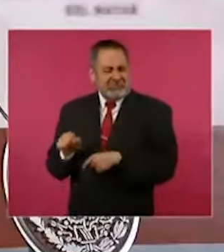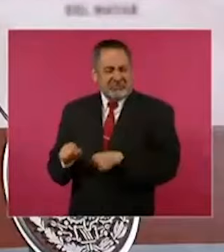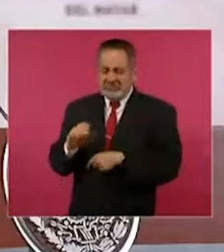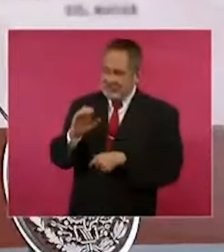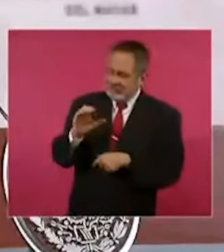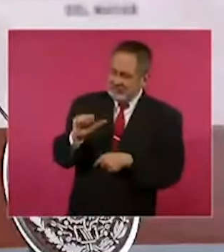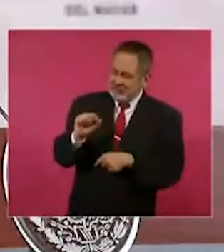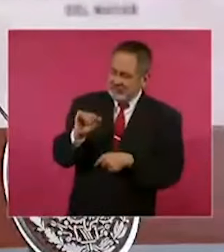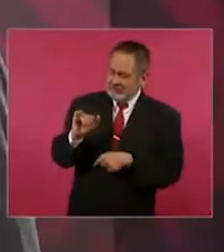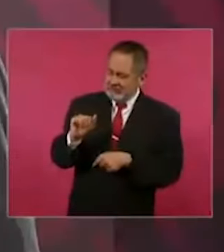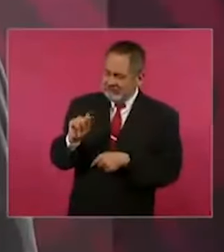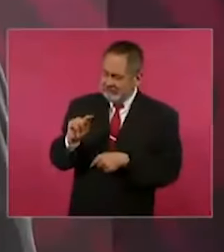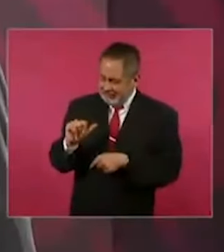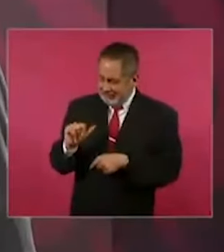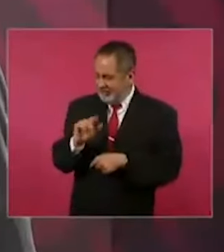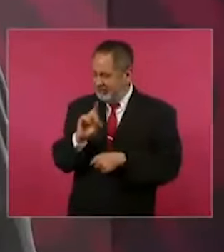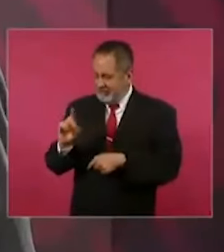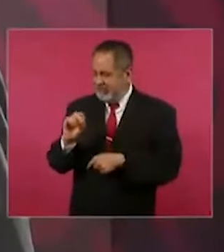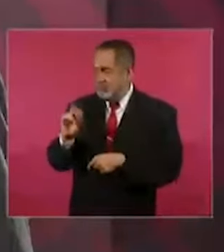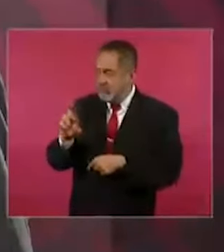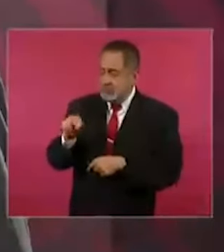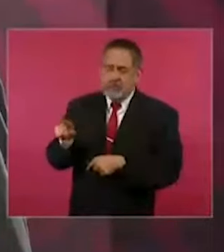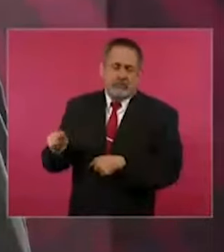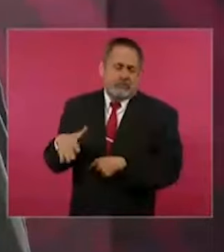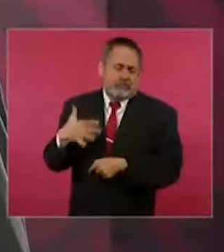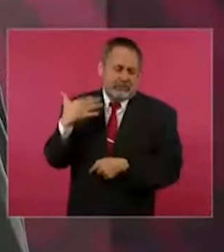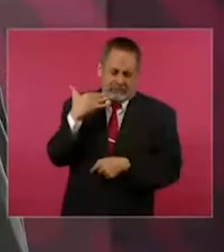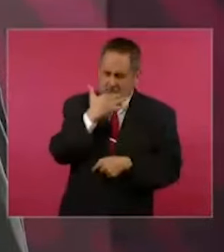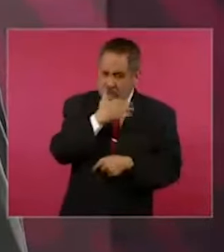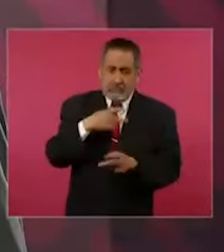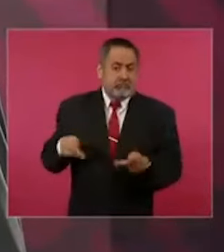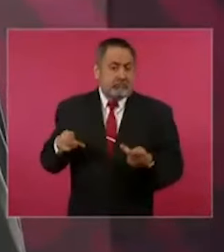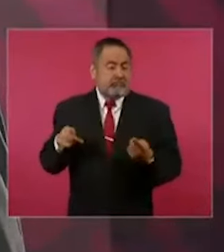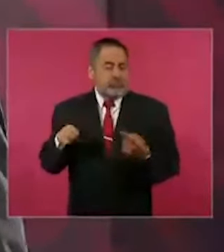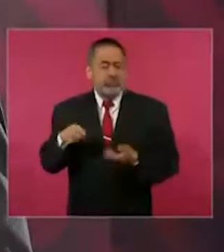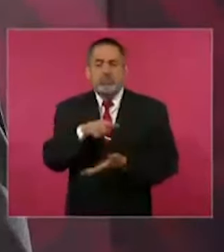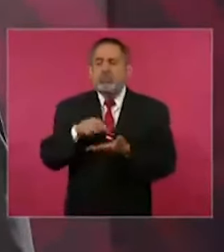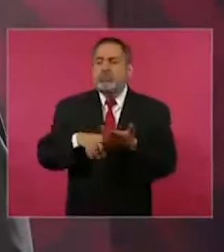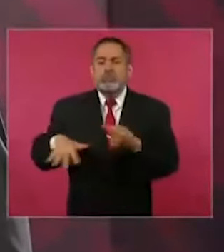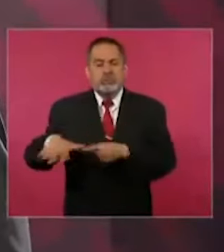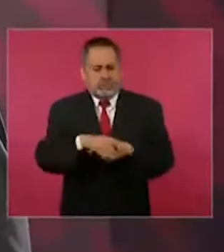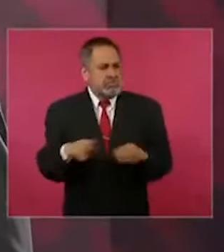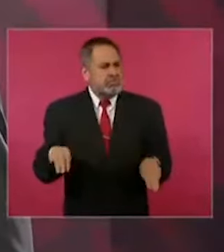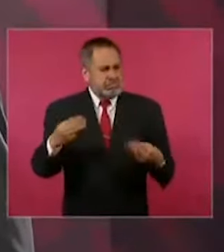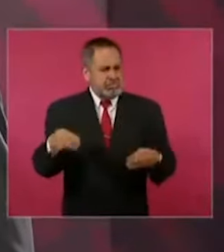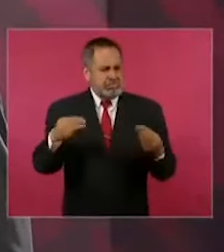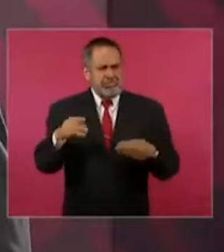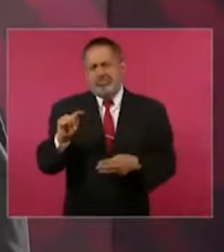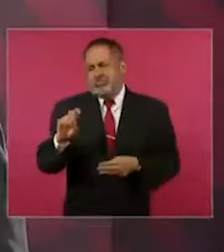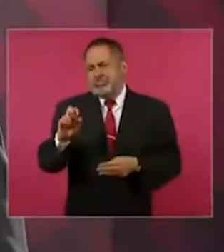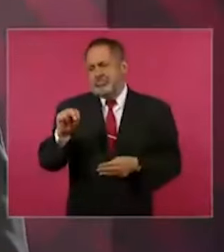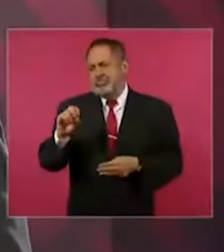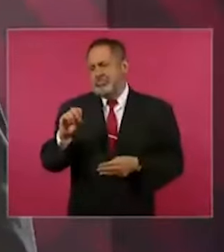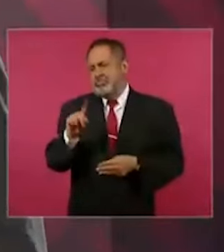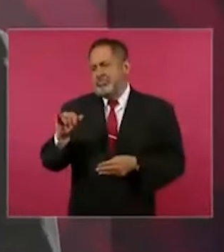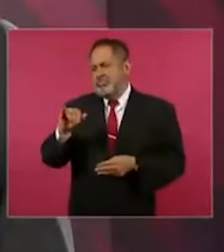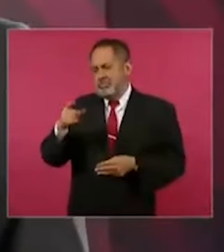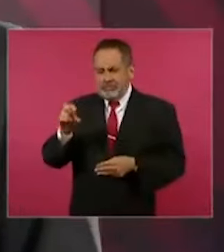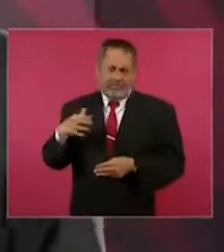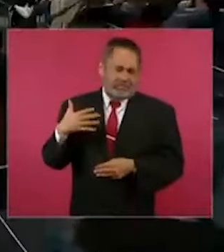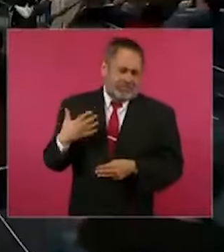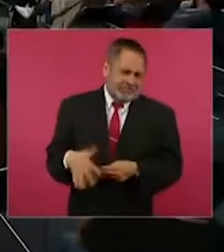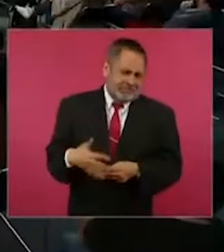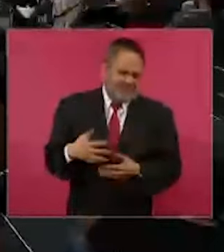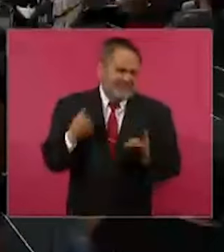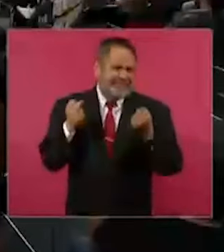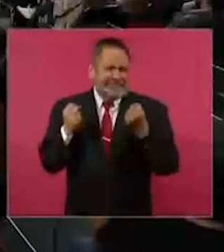contento por la participación de la gente El presidente destaca que se mostró la vocación democrática